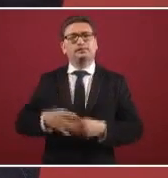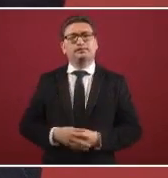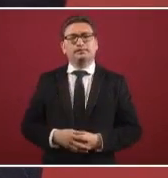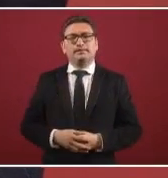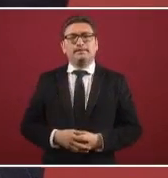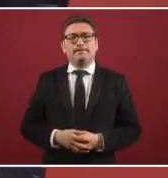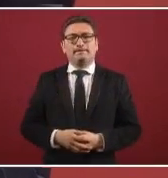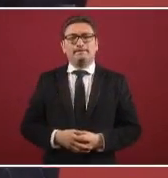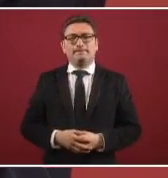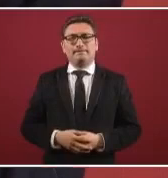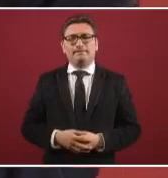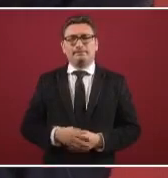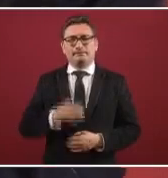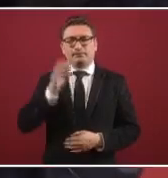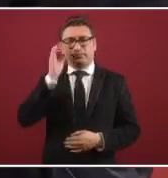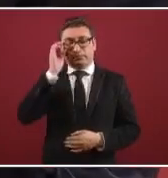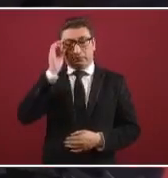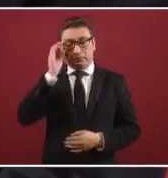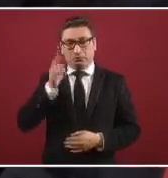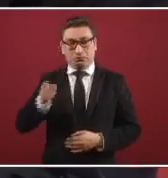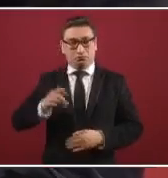sin ejército